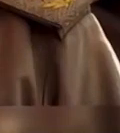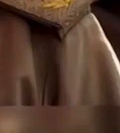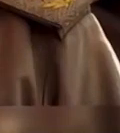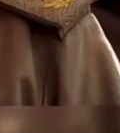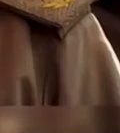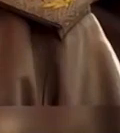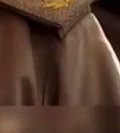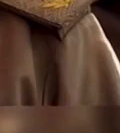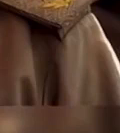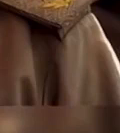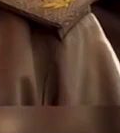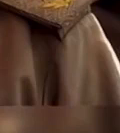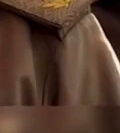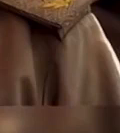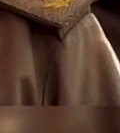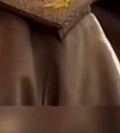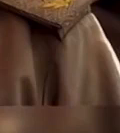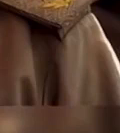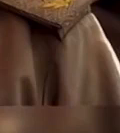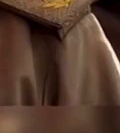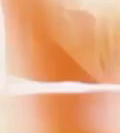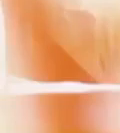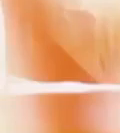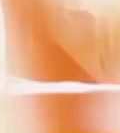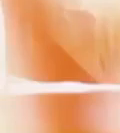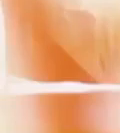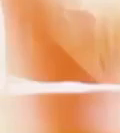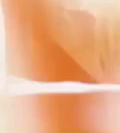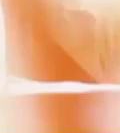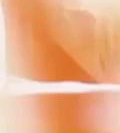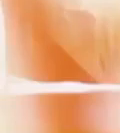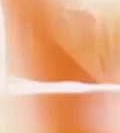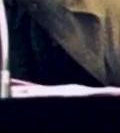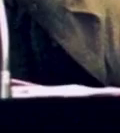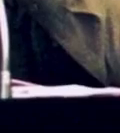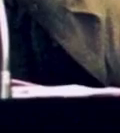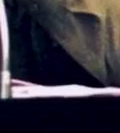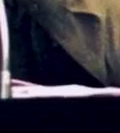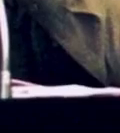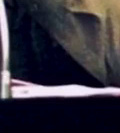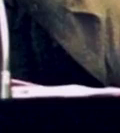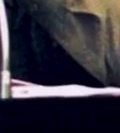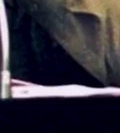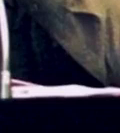mástil superior. Sin la flor de Santiago que en la sierra te